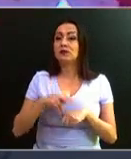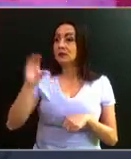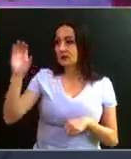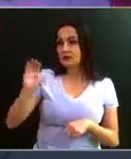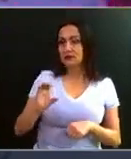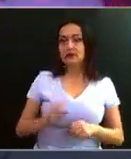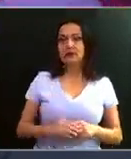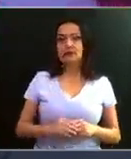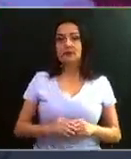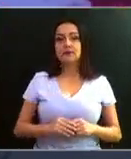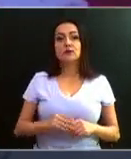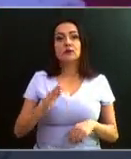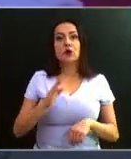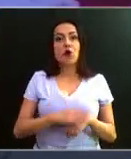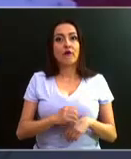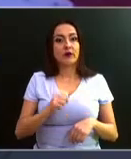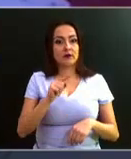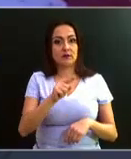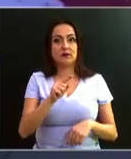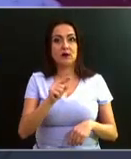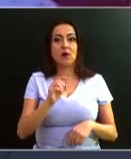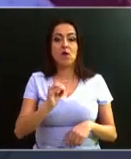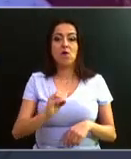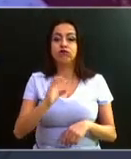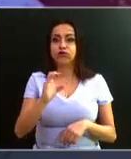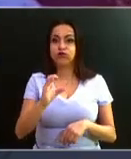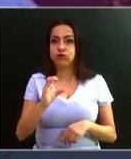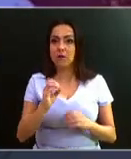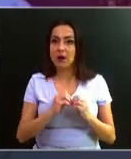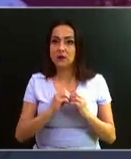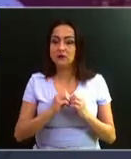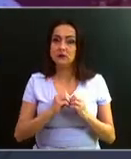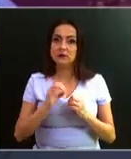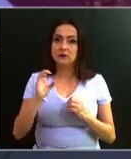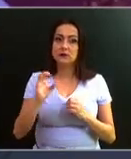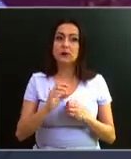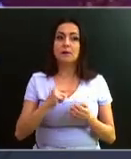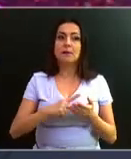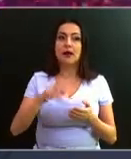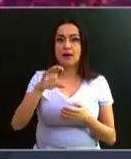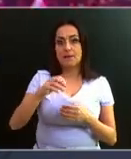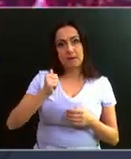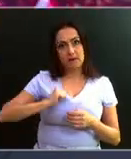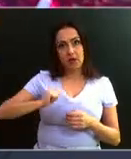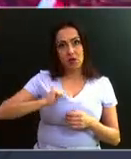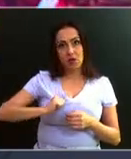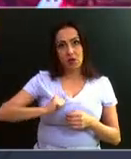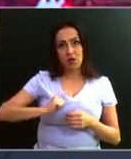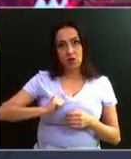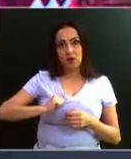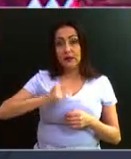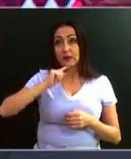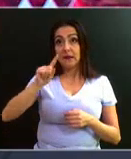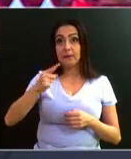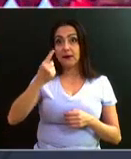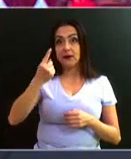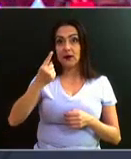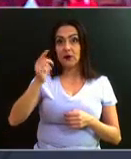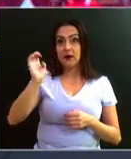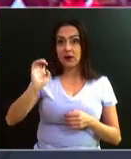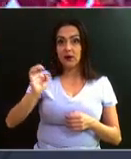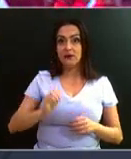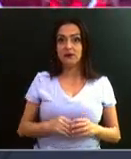Salarios sobre los aumentos, sobre el aumento salarial para el sector privado a partir del